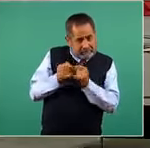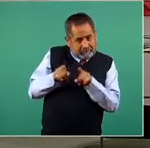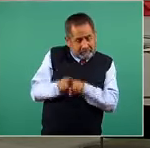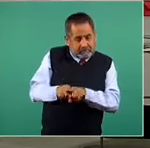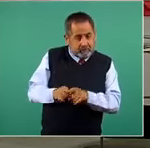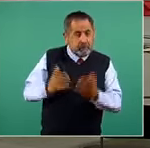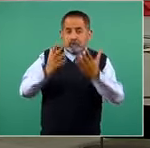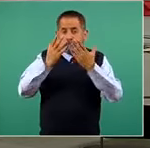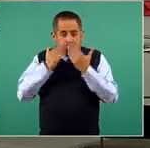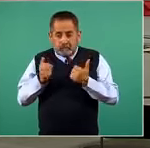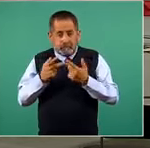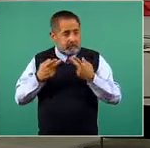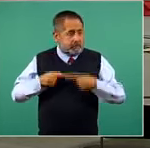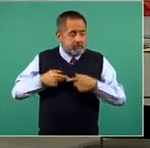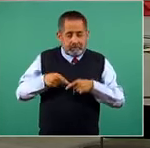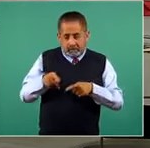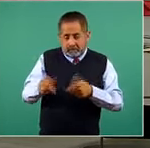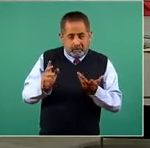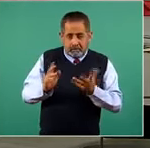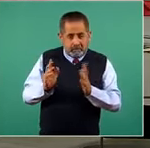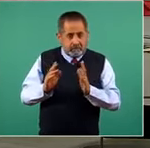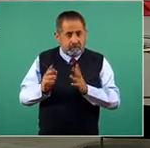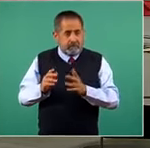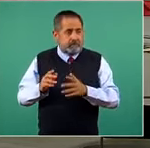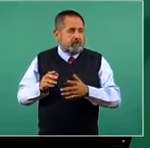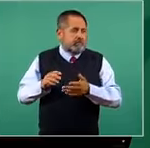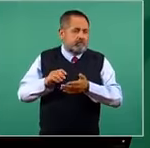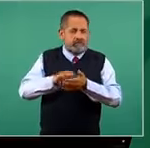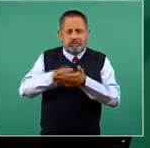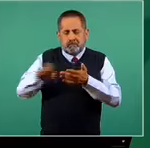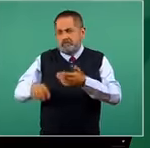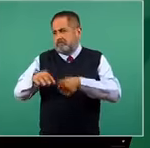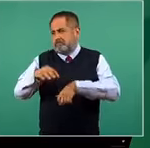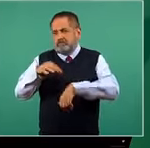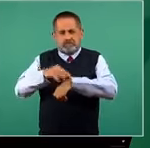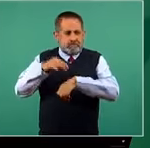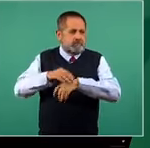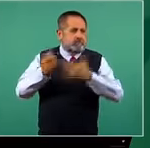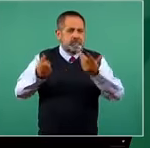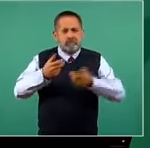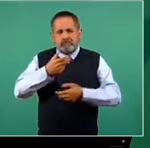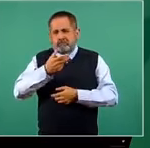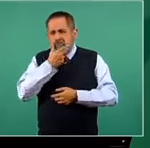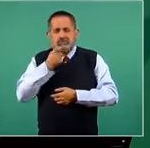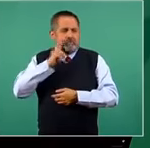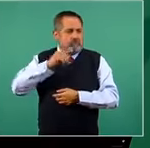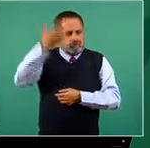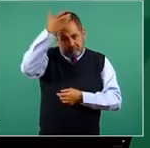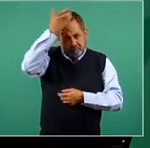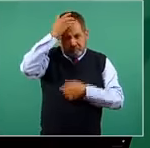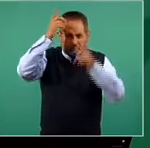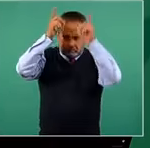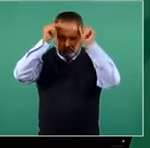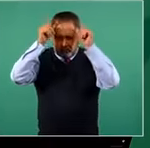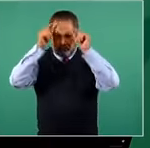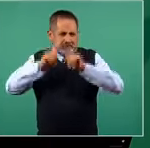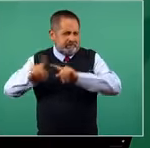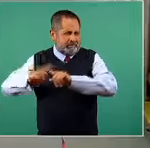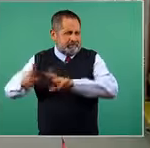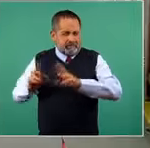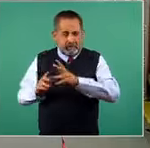no existen las personas que se han entrenado en cierta profesión, como puede ser los médicas, médicos, enfermeras, enfermeros,